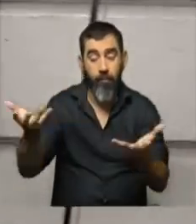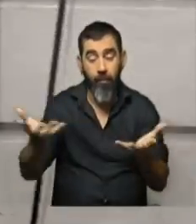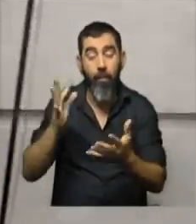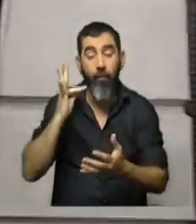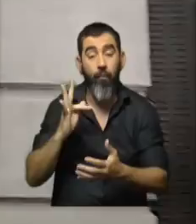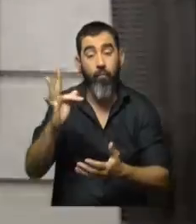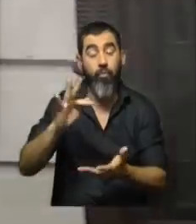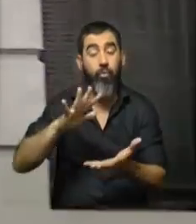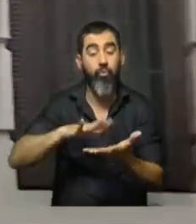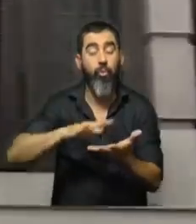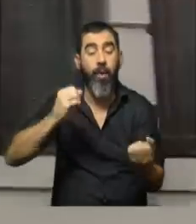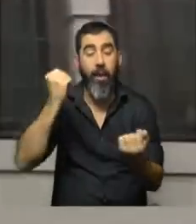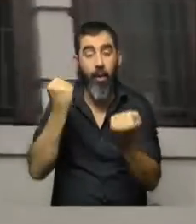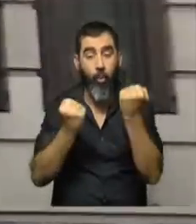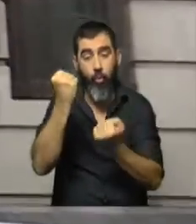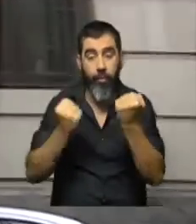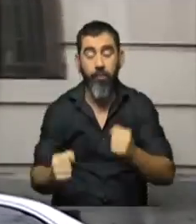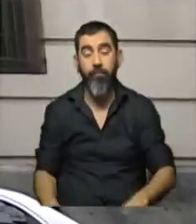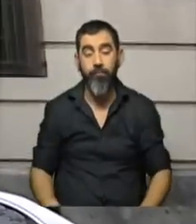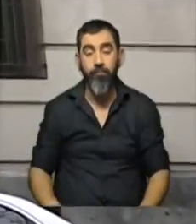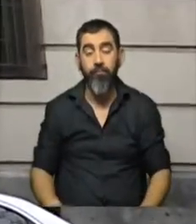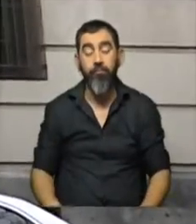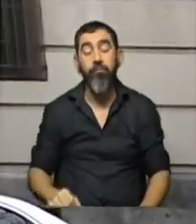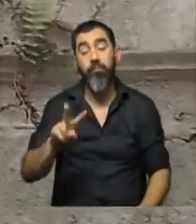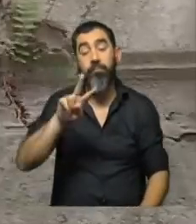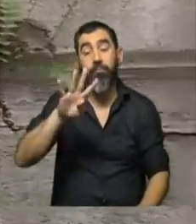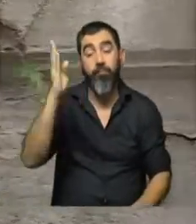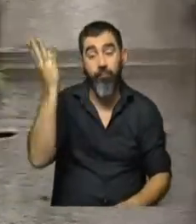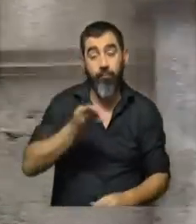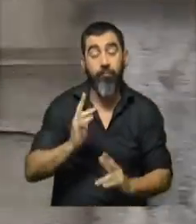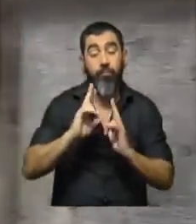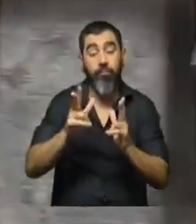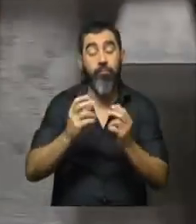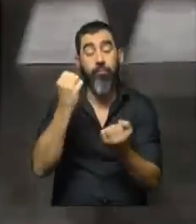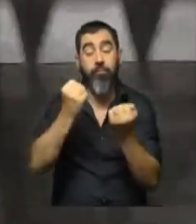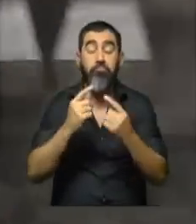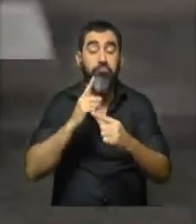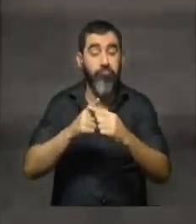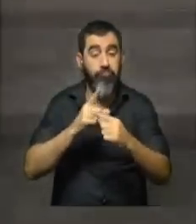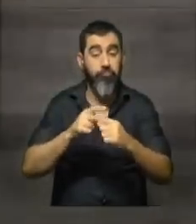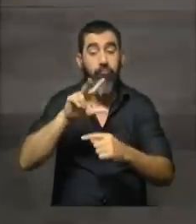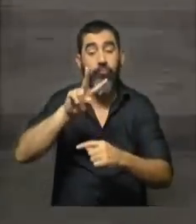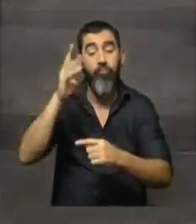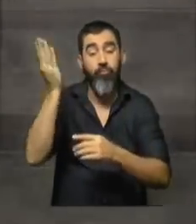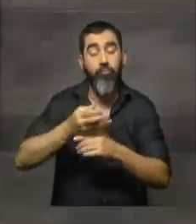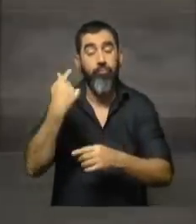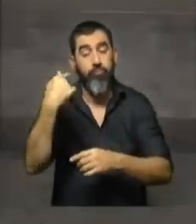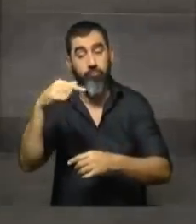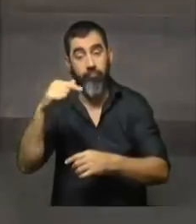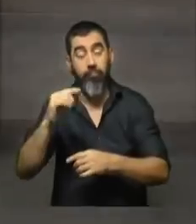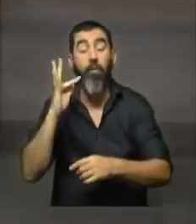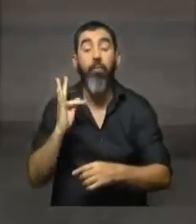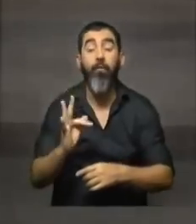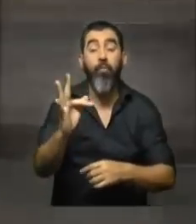futura sobre la situación económica. Sobre el presente, 24% la calificó de forma positiva y 32% de forma negativa. A